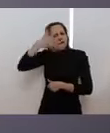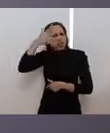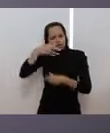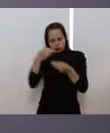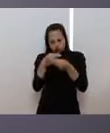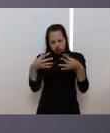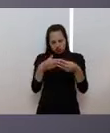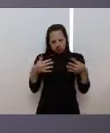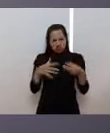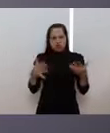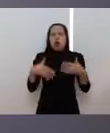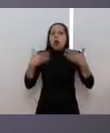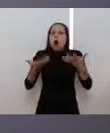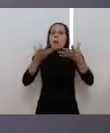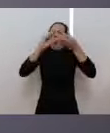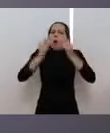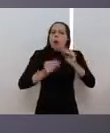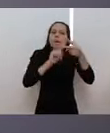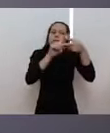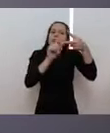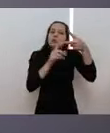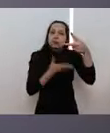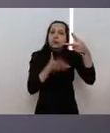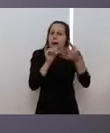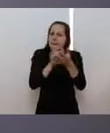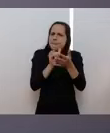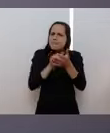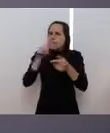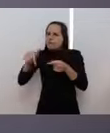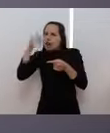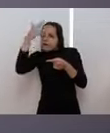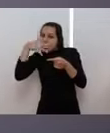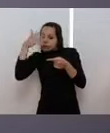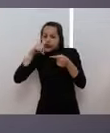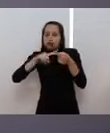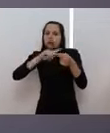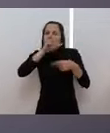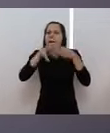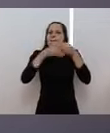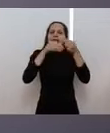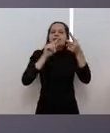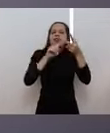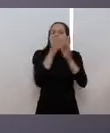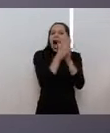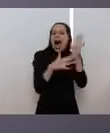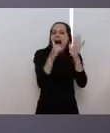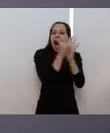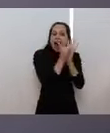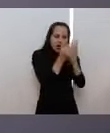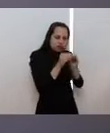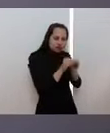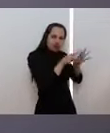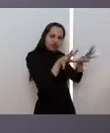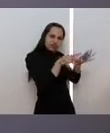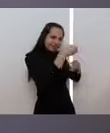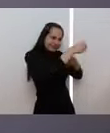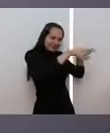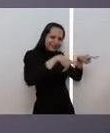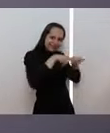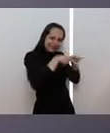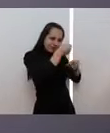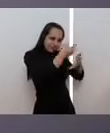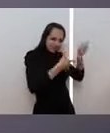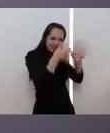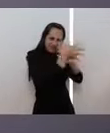haremos de dos maneras por esta misma red social y por medio de la cta publicaremos en el micrositio de rendición de cuentas en